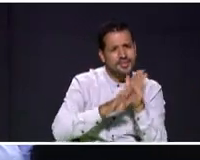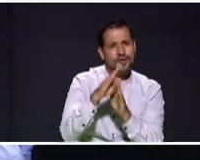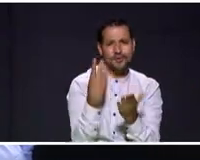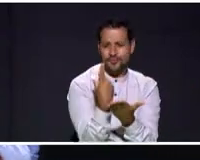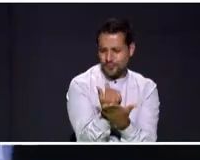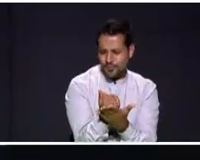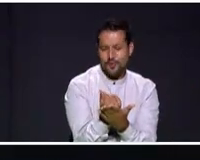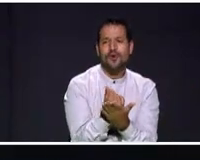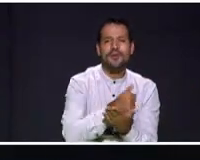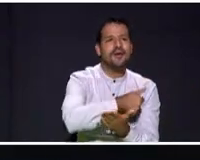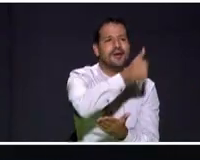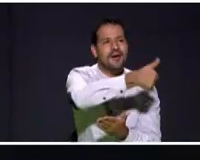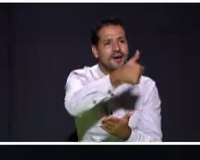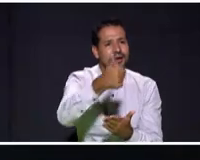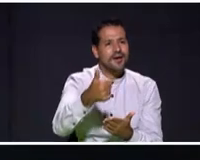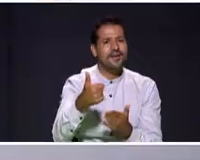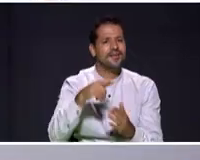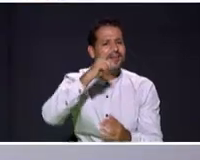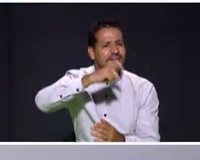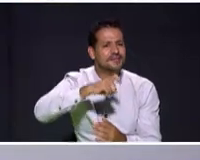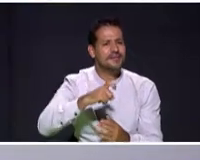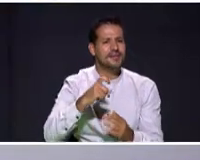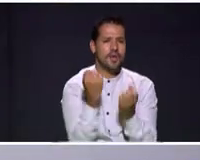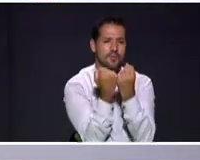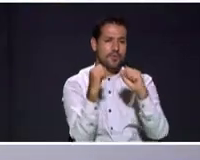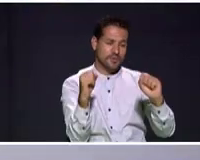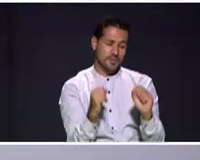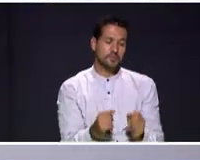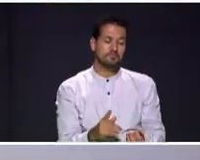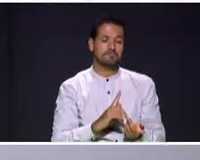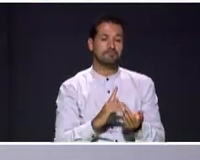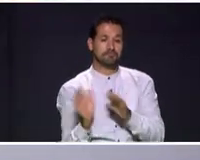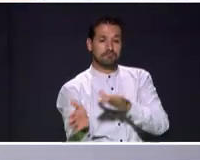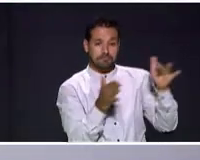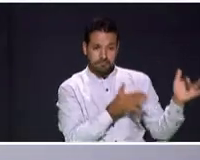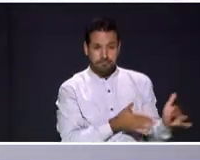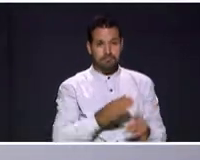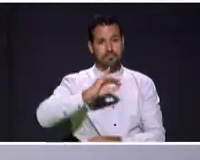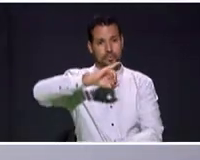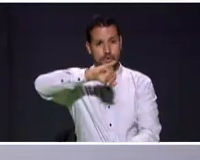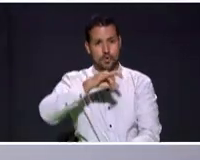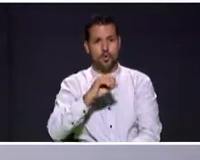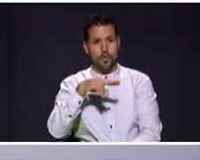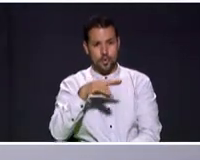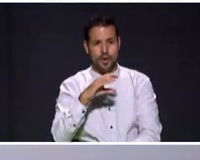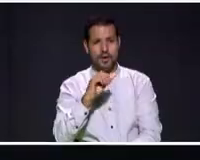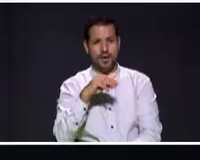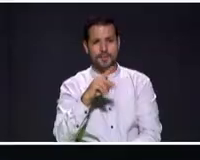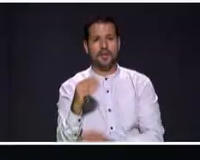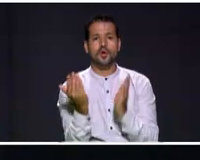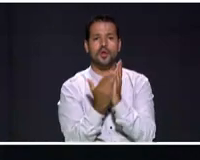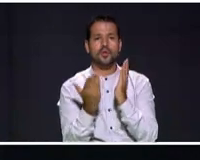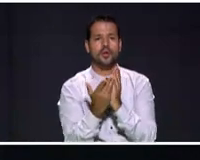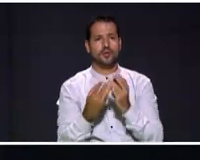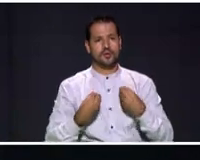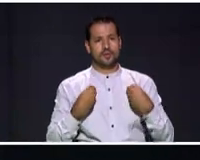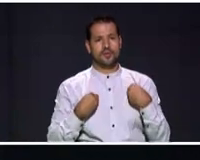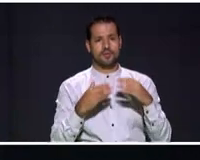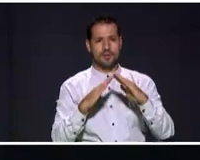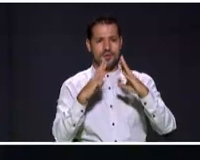de acuerdo a cada subregión hoy bien muchas gracias el turno ahora para juan camilo restrepo educación y vivienda en antioquia